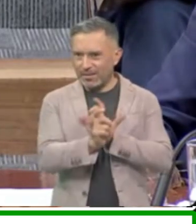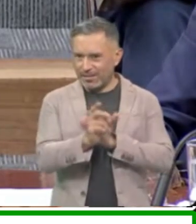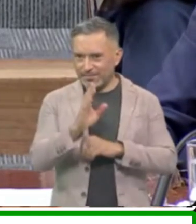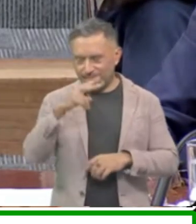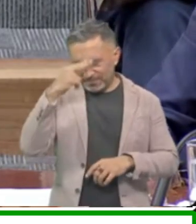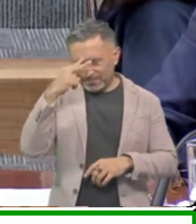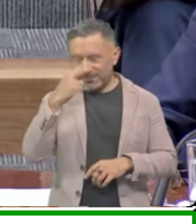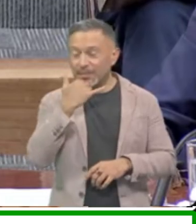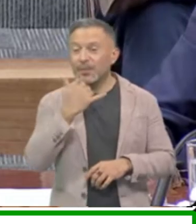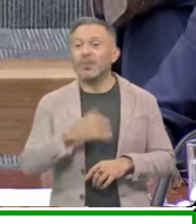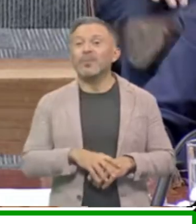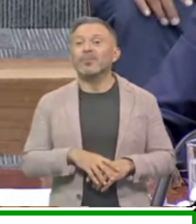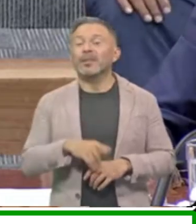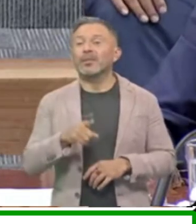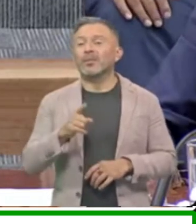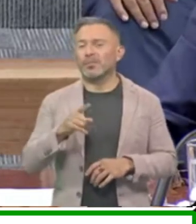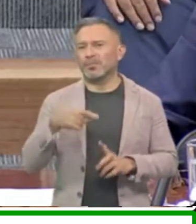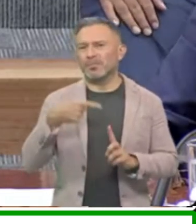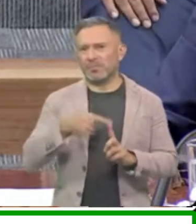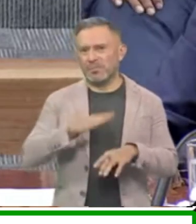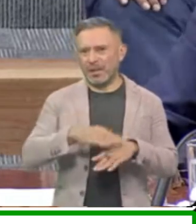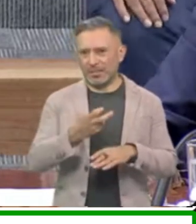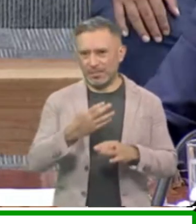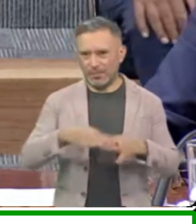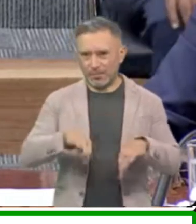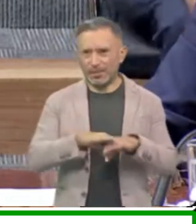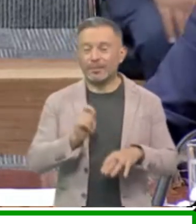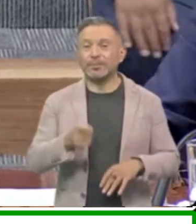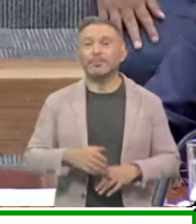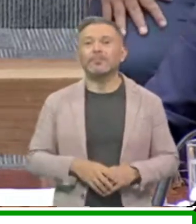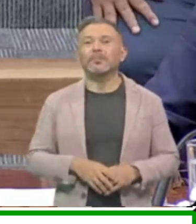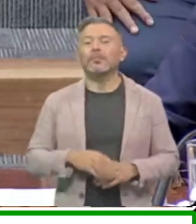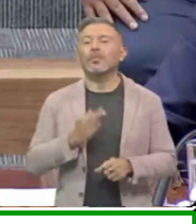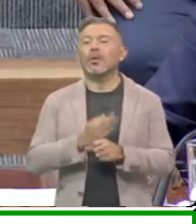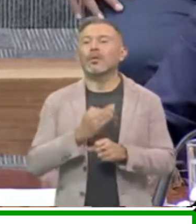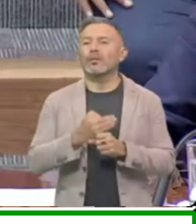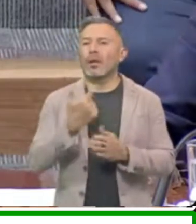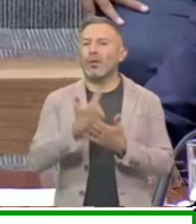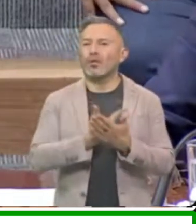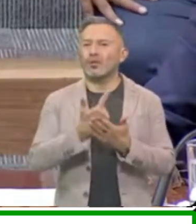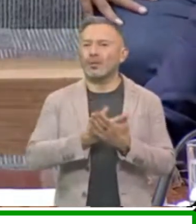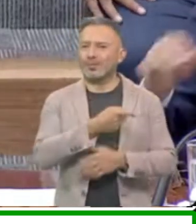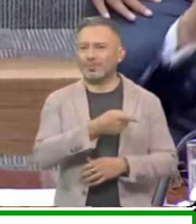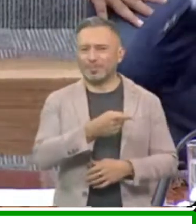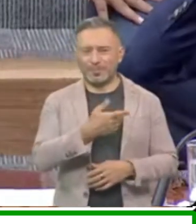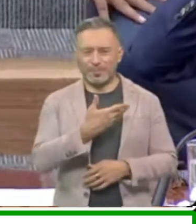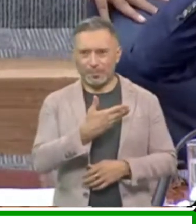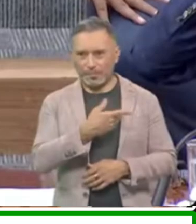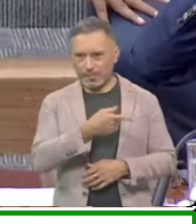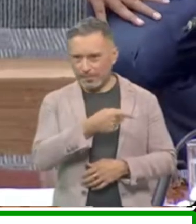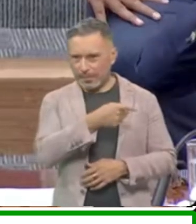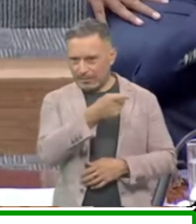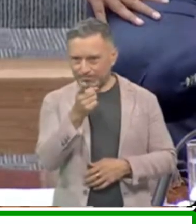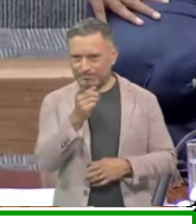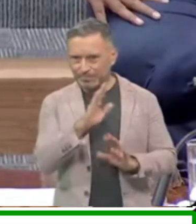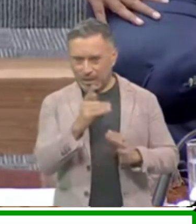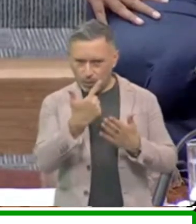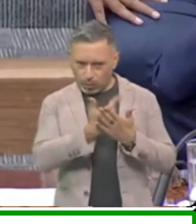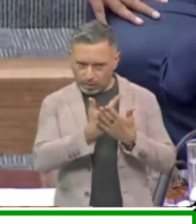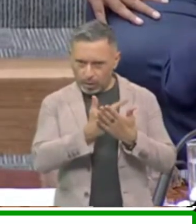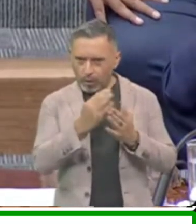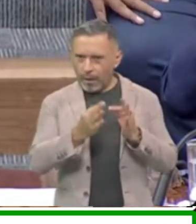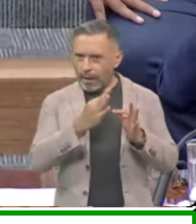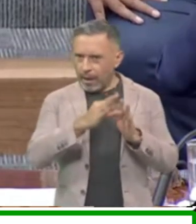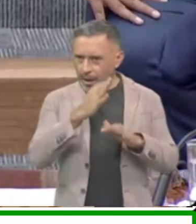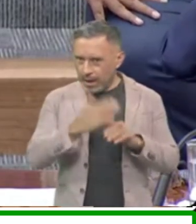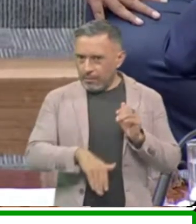significativo. Y como habíamos dicho, el conteo, ahora el caso de la presidencia que ha terminado, pues abona justamente